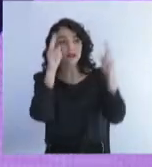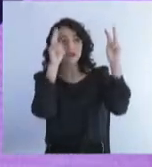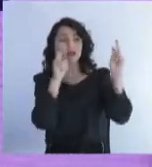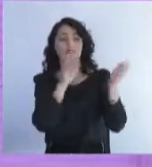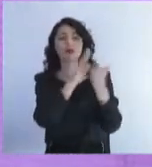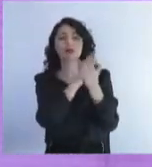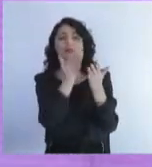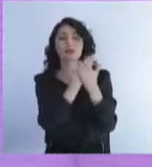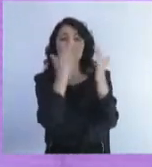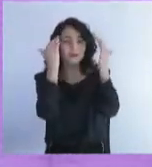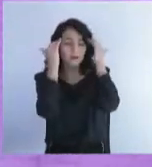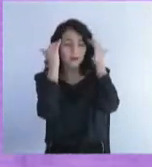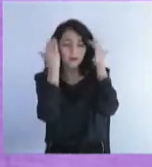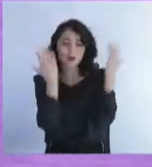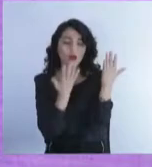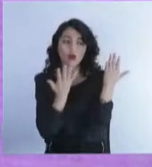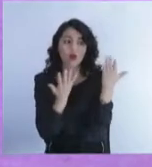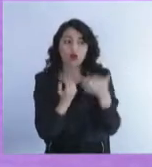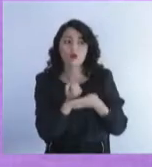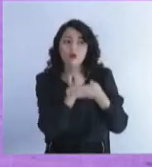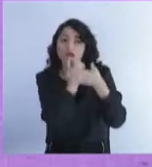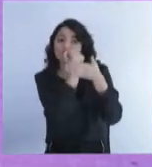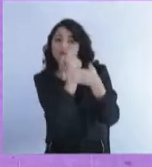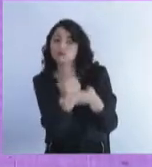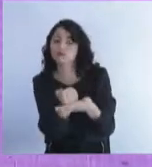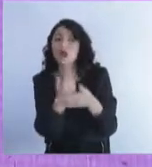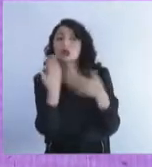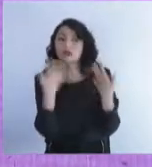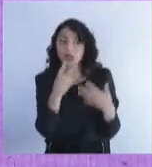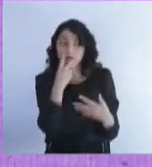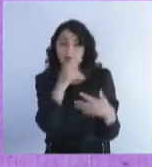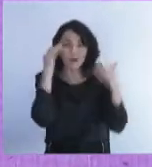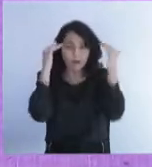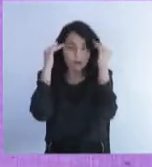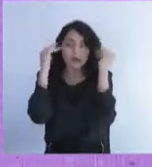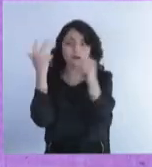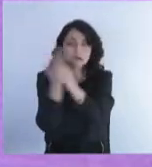como describía el rector, ya muestra un deterioro inquietante